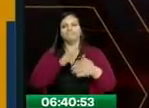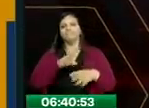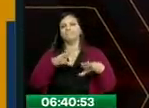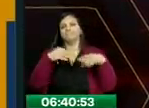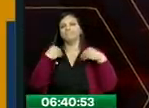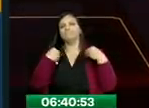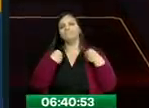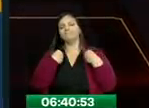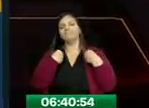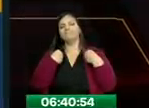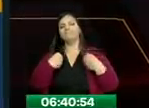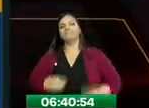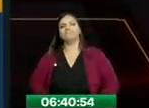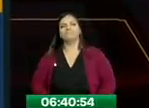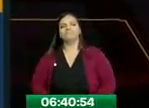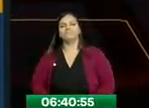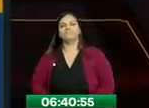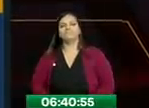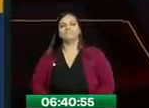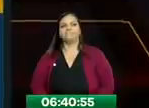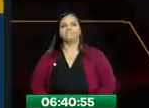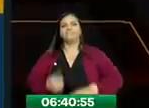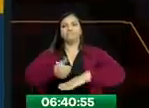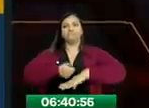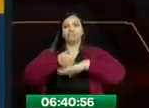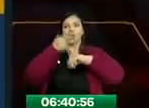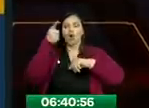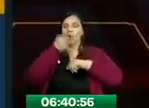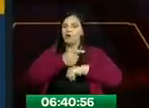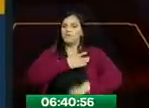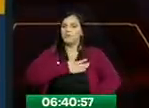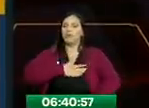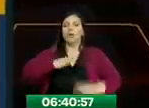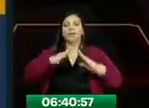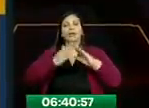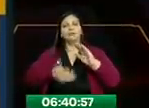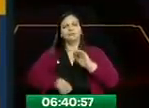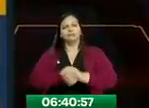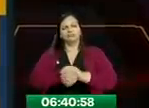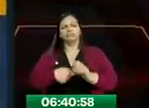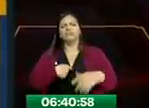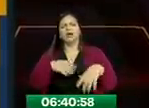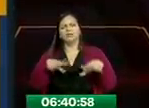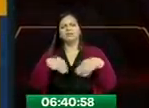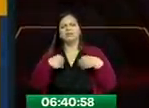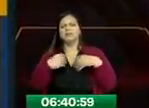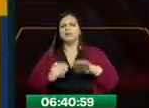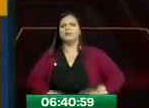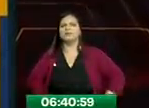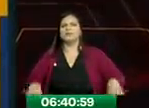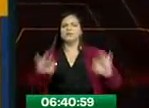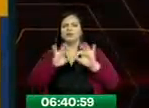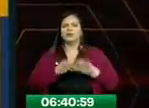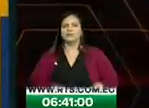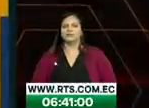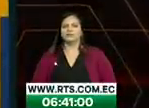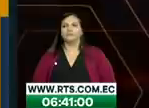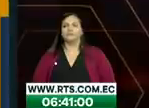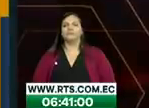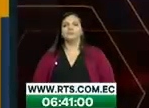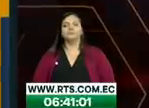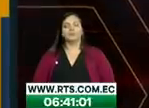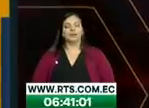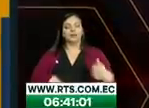sumarnos todos a las recomendaciones de las autoridades. Ahí está don Neymar. Y nos vamos hasta Ecuador porque